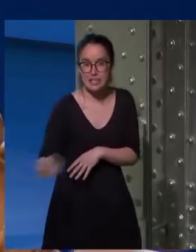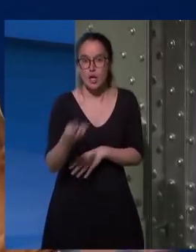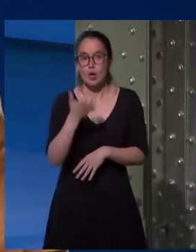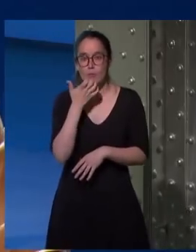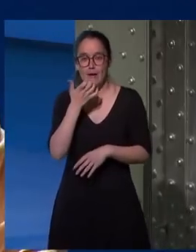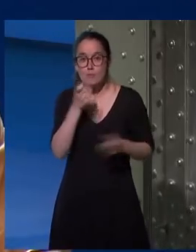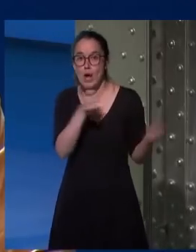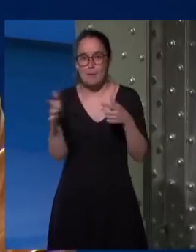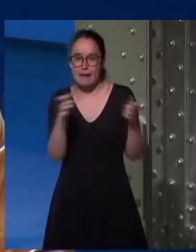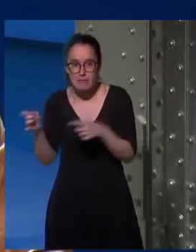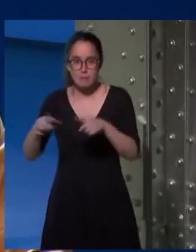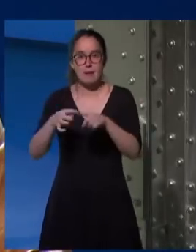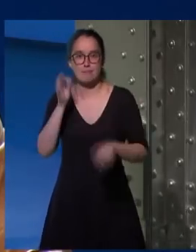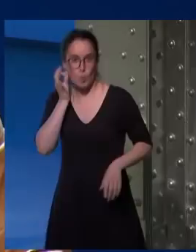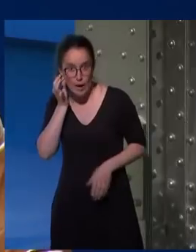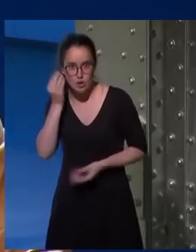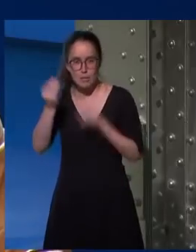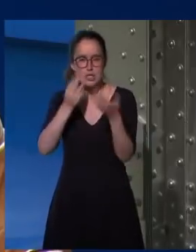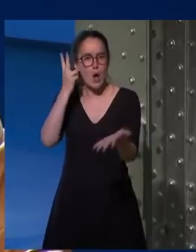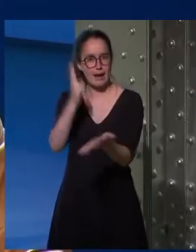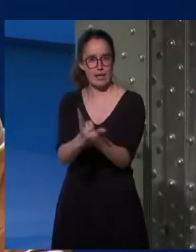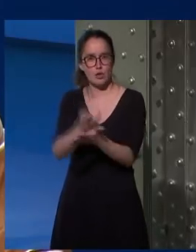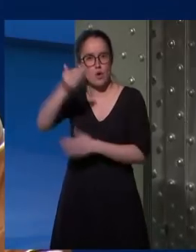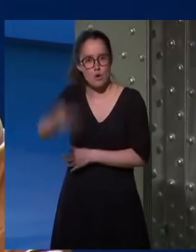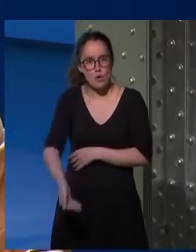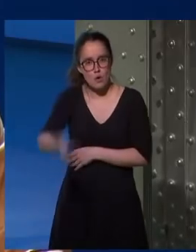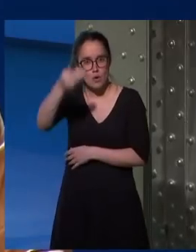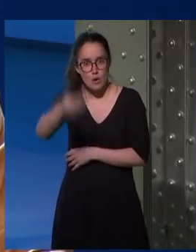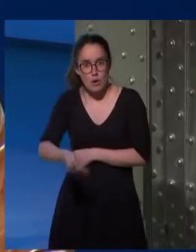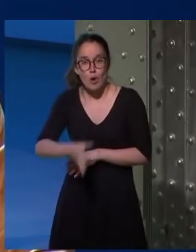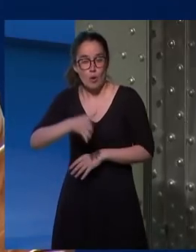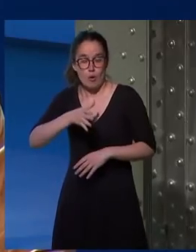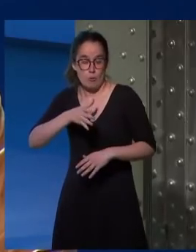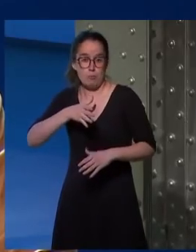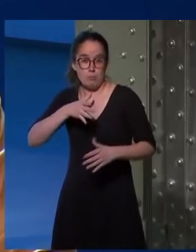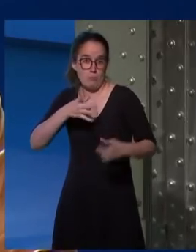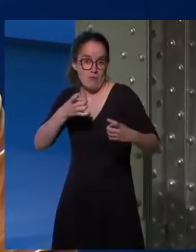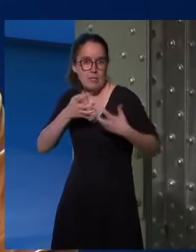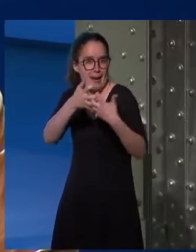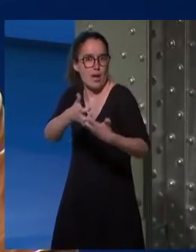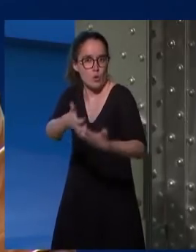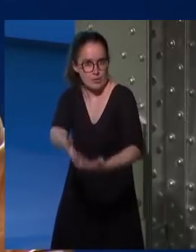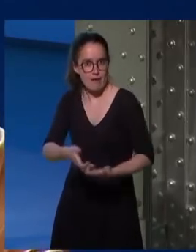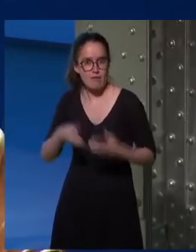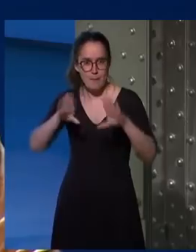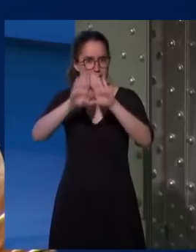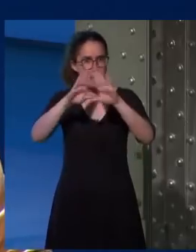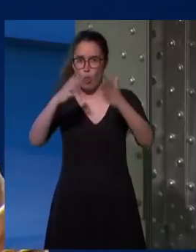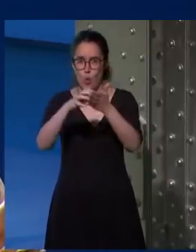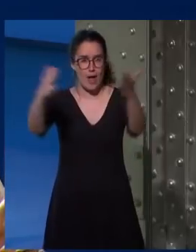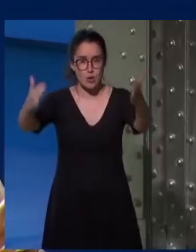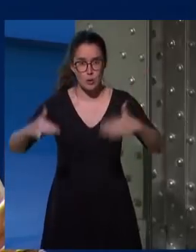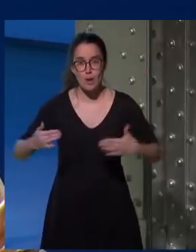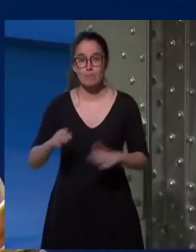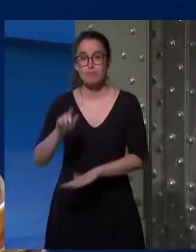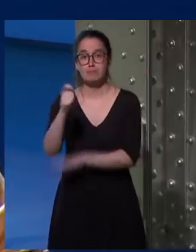caso de ser inmigrante. Y yo creo que ahí también tenemos un reto importante por delante en esa lucha feminista, sin duda.